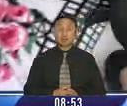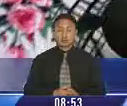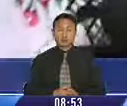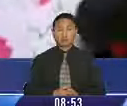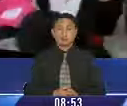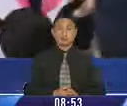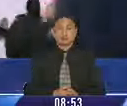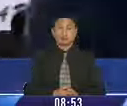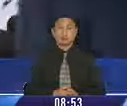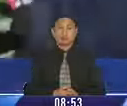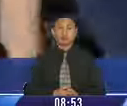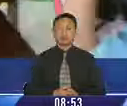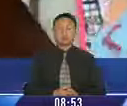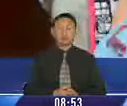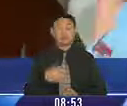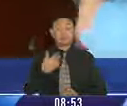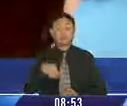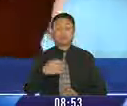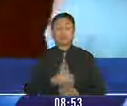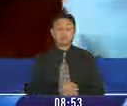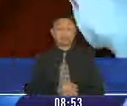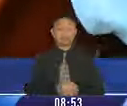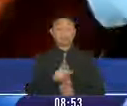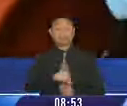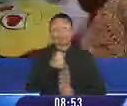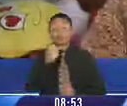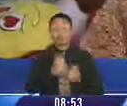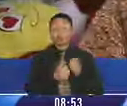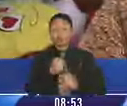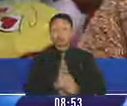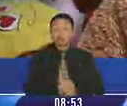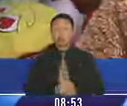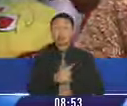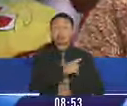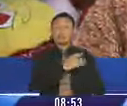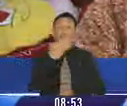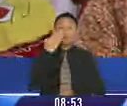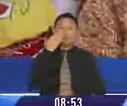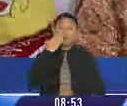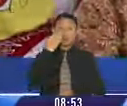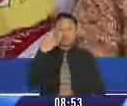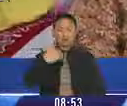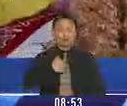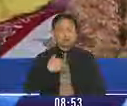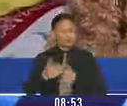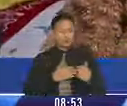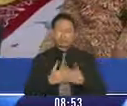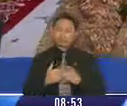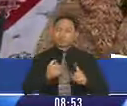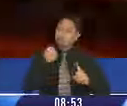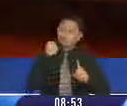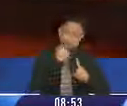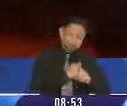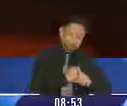metástasis. Aunque a esta guerra se le suma una nueva batalla, Michelle, su madre, dice que luchará hasta el último aliento, porque la luz de